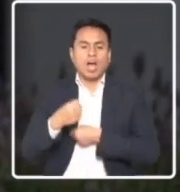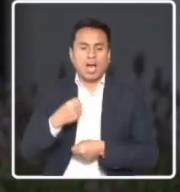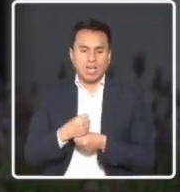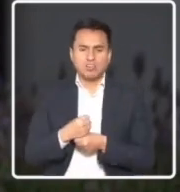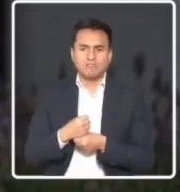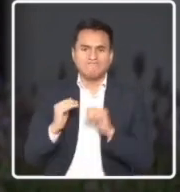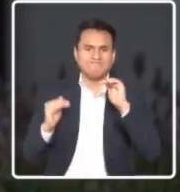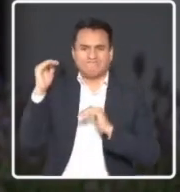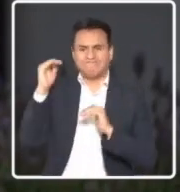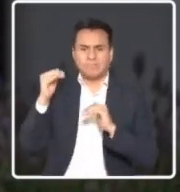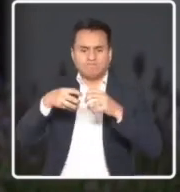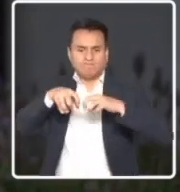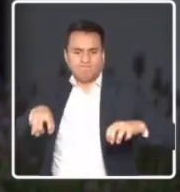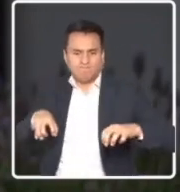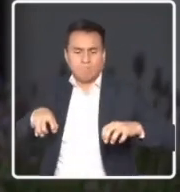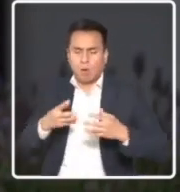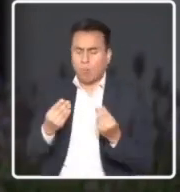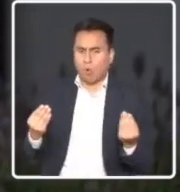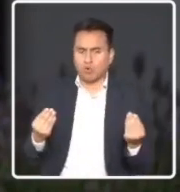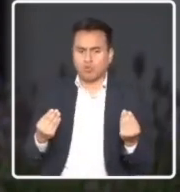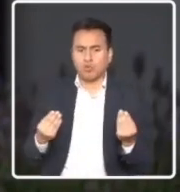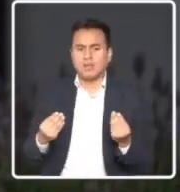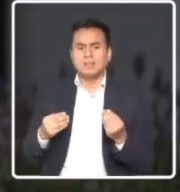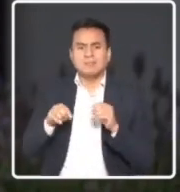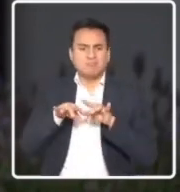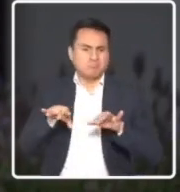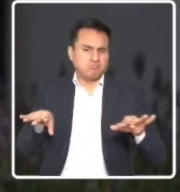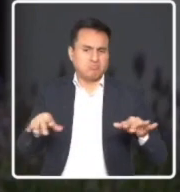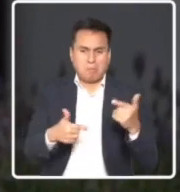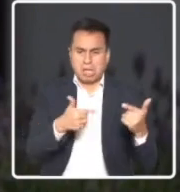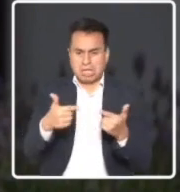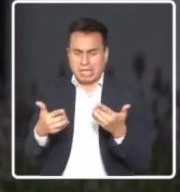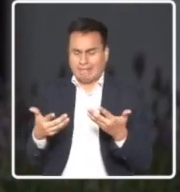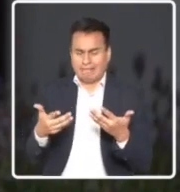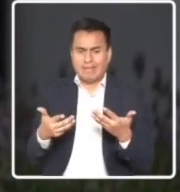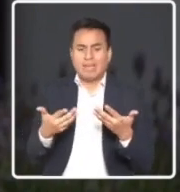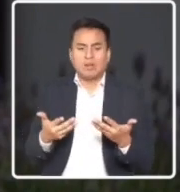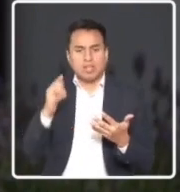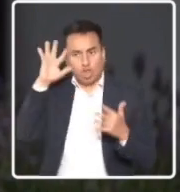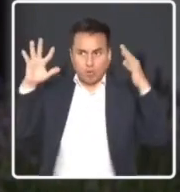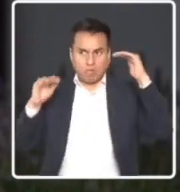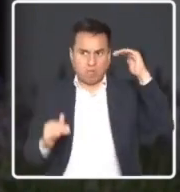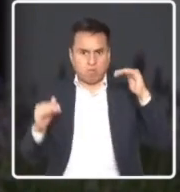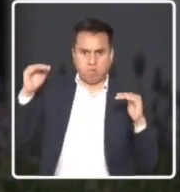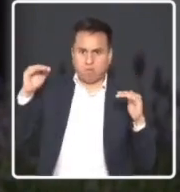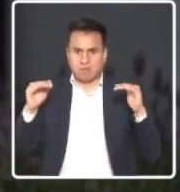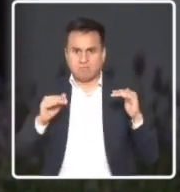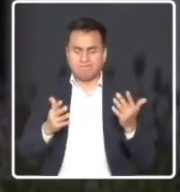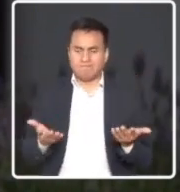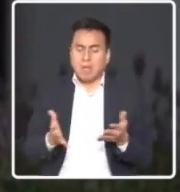muy dominada por la polarización, por la virulencia política y muchas veces sesgos ideológicos. Por